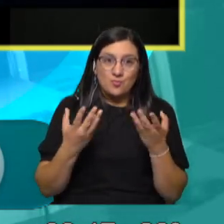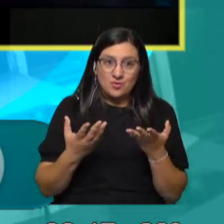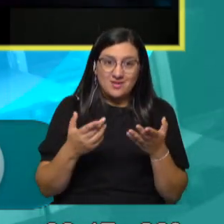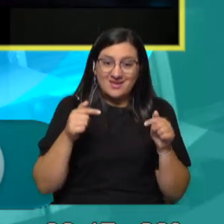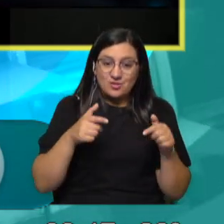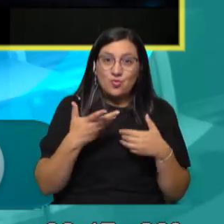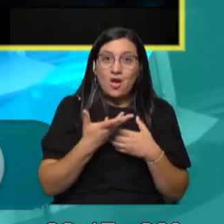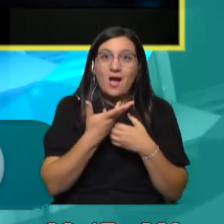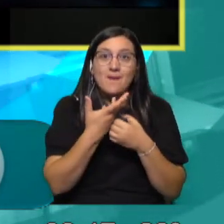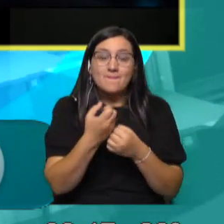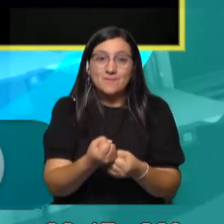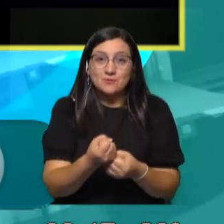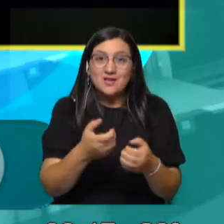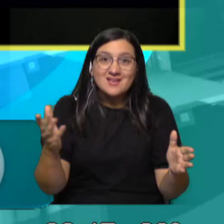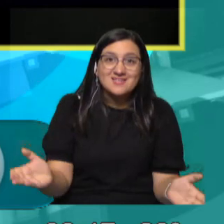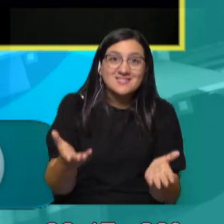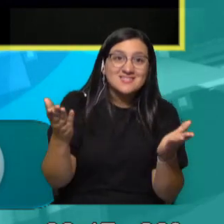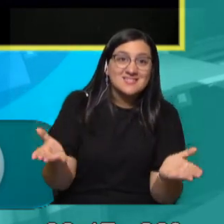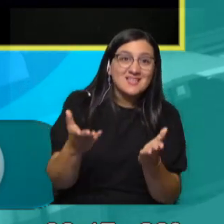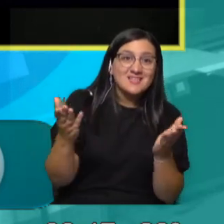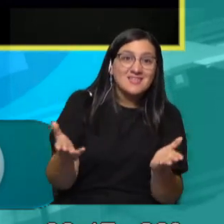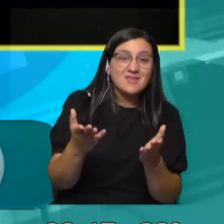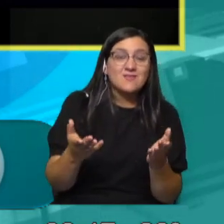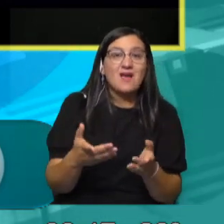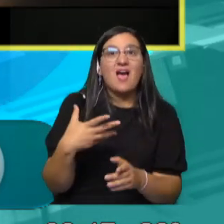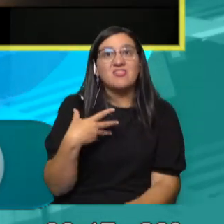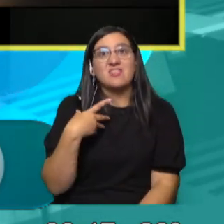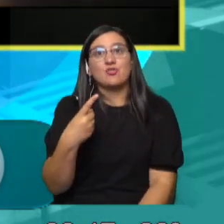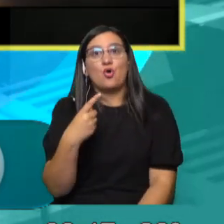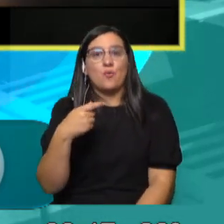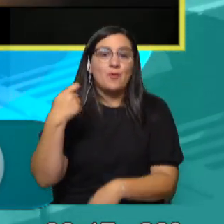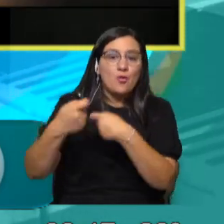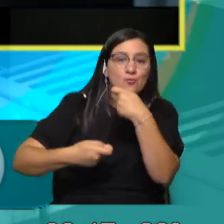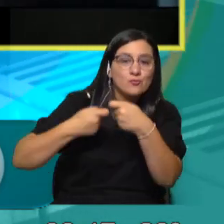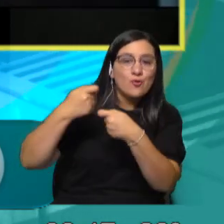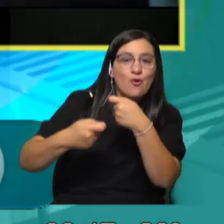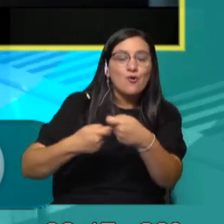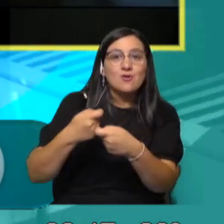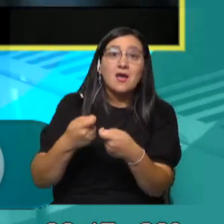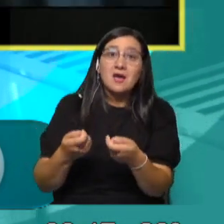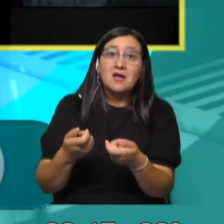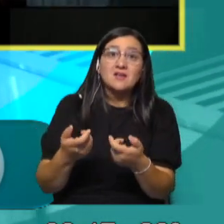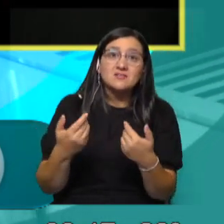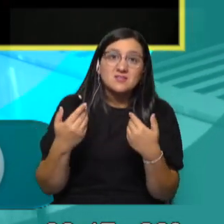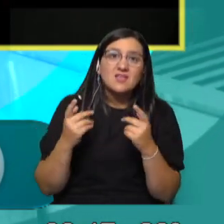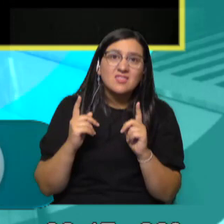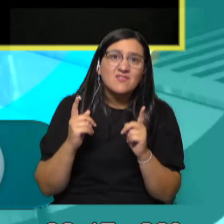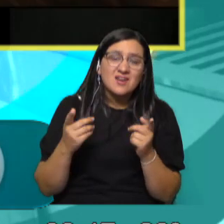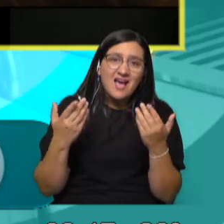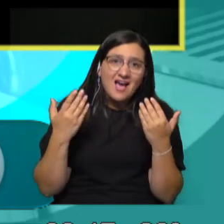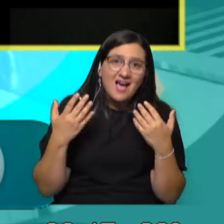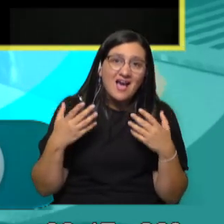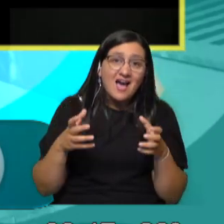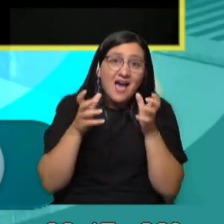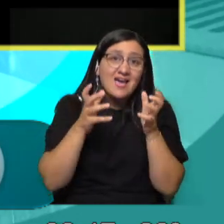esto apoya e incentiva a realizadores, claro. directores, productores... a que arriesguen, a que la industria crezca